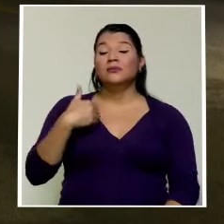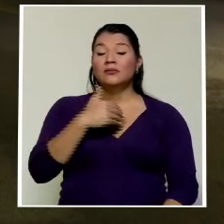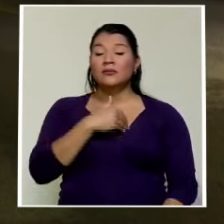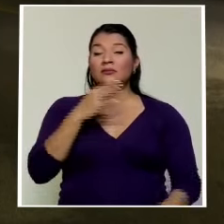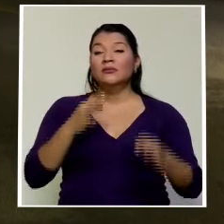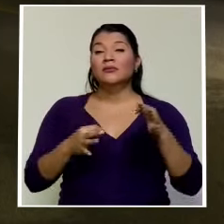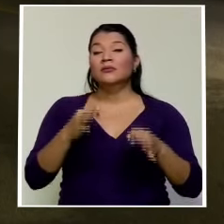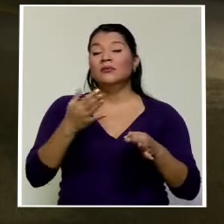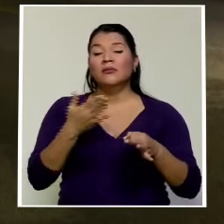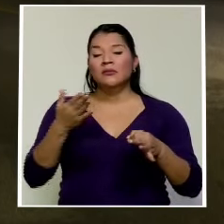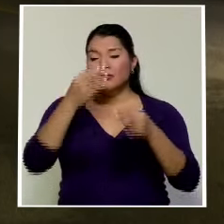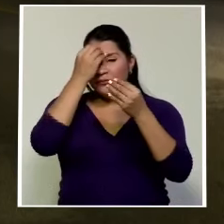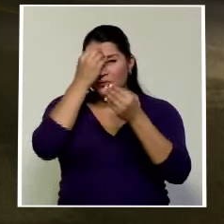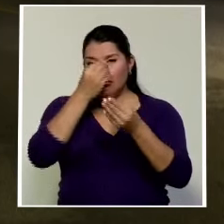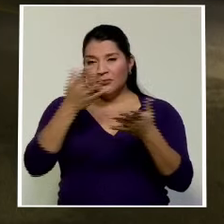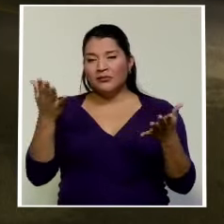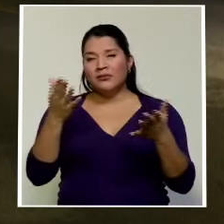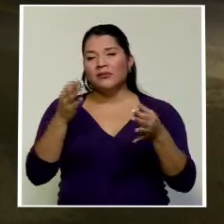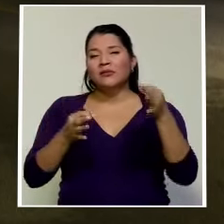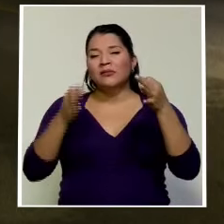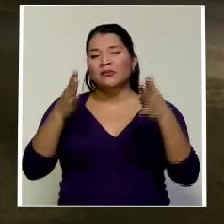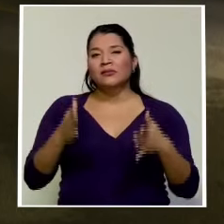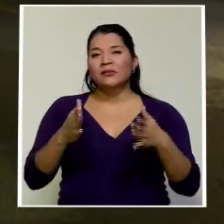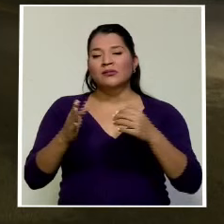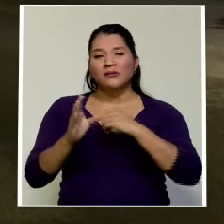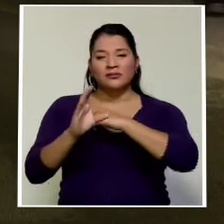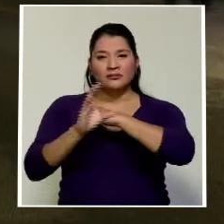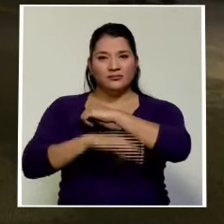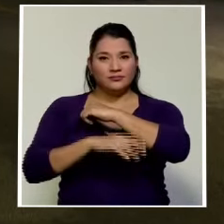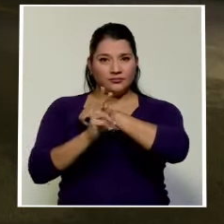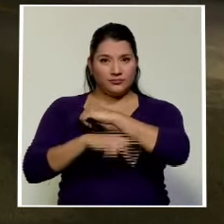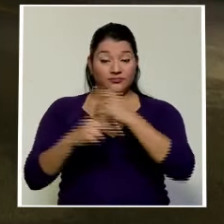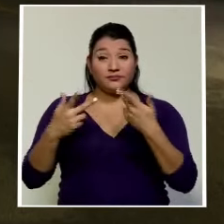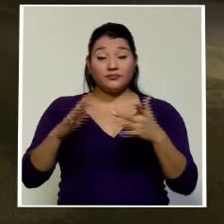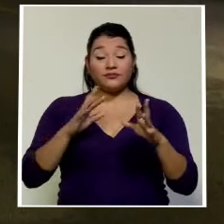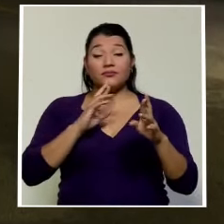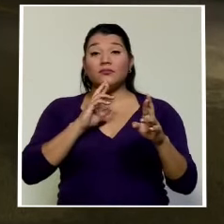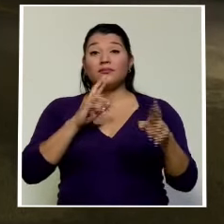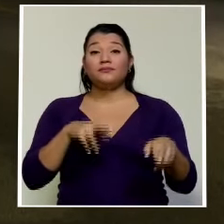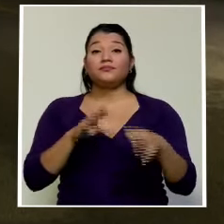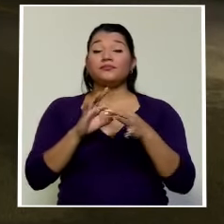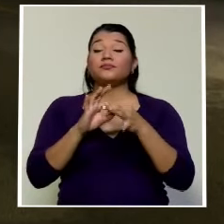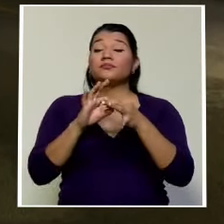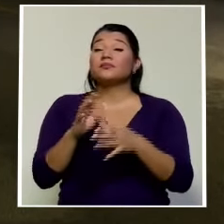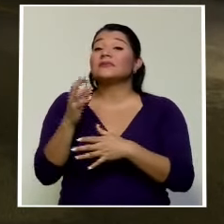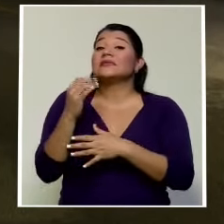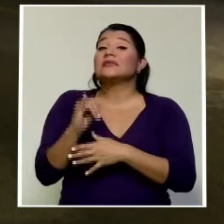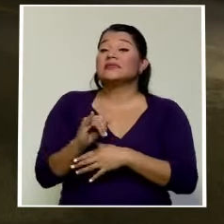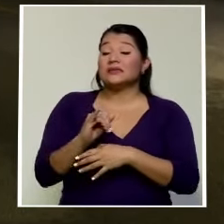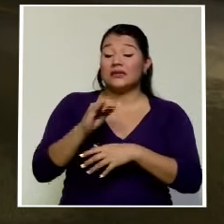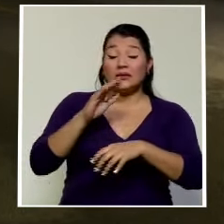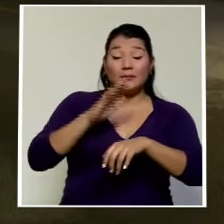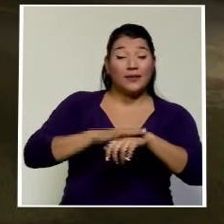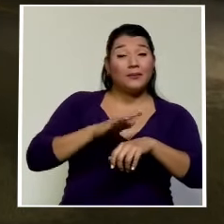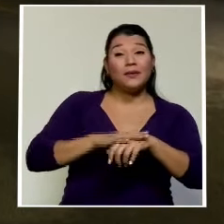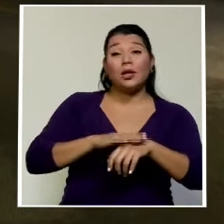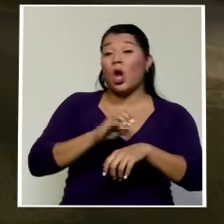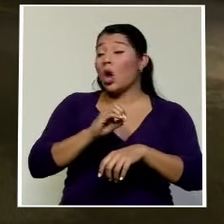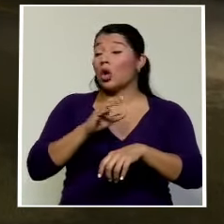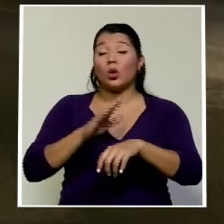Justicia informa que la jueza de ejecución de la pena ya resolvió sobre si se levantaba o no